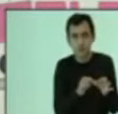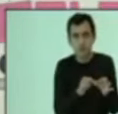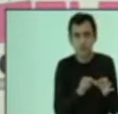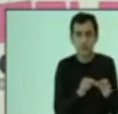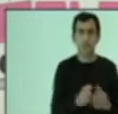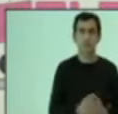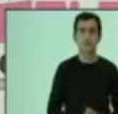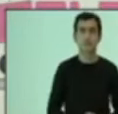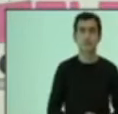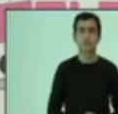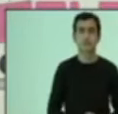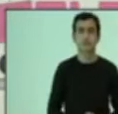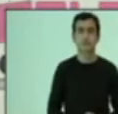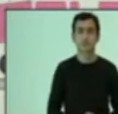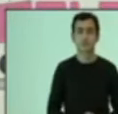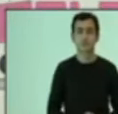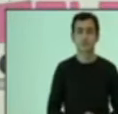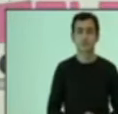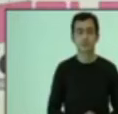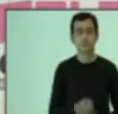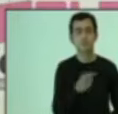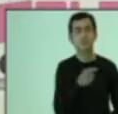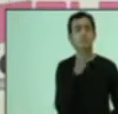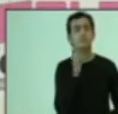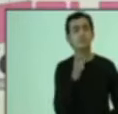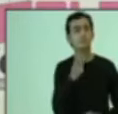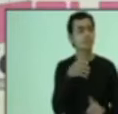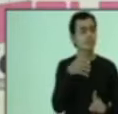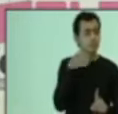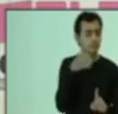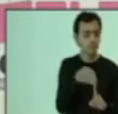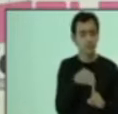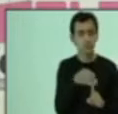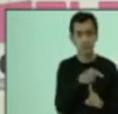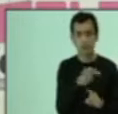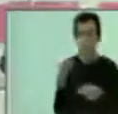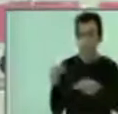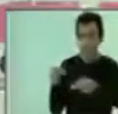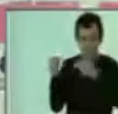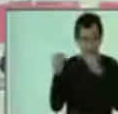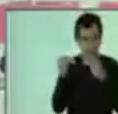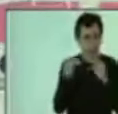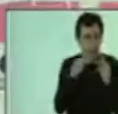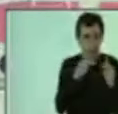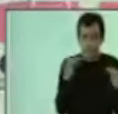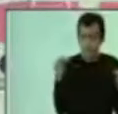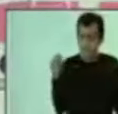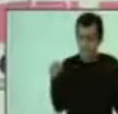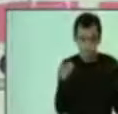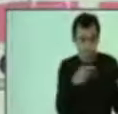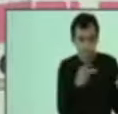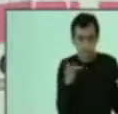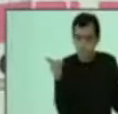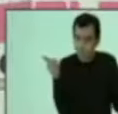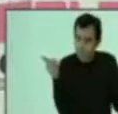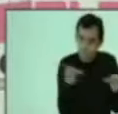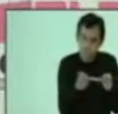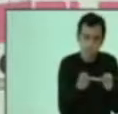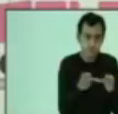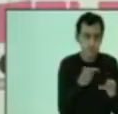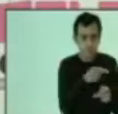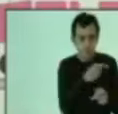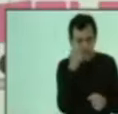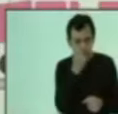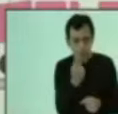comercialización de la hoja. La idea es vincularlos con el sector comercial y consumidores potenciales para disminuir y